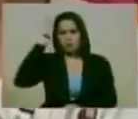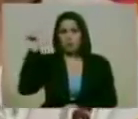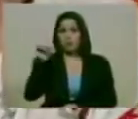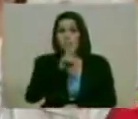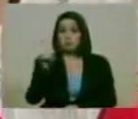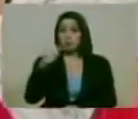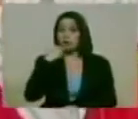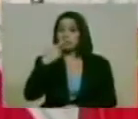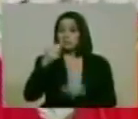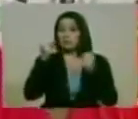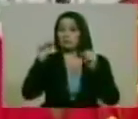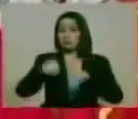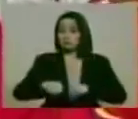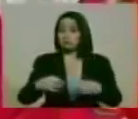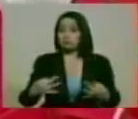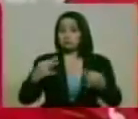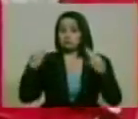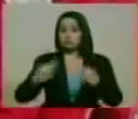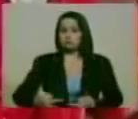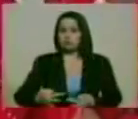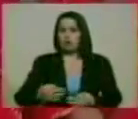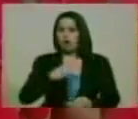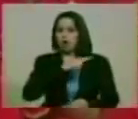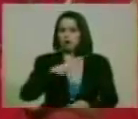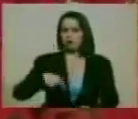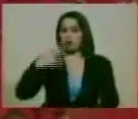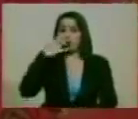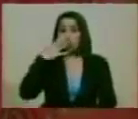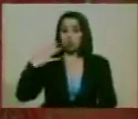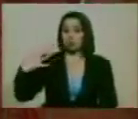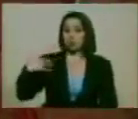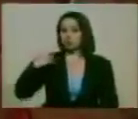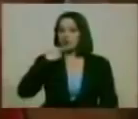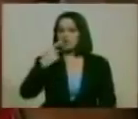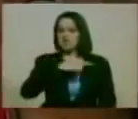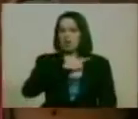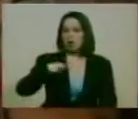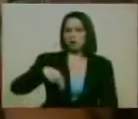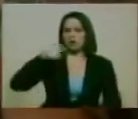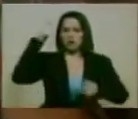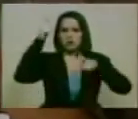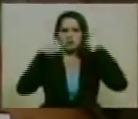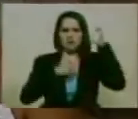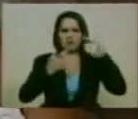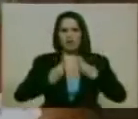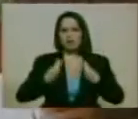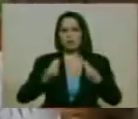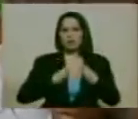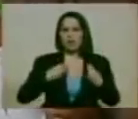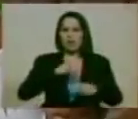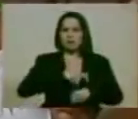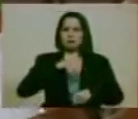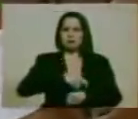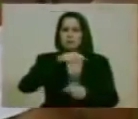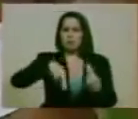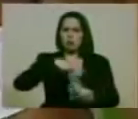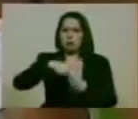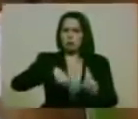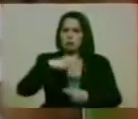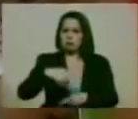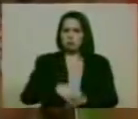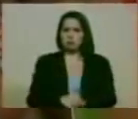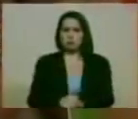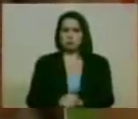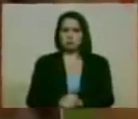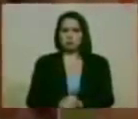decir con firmeza que nos sentimos orgullosos de llamarnos chavistas y de vivir en tiempos de revolución, porque nadie nos ha